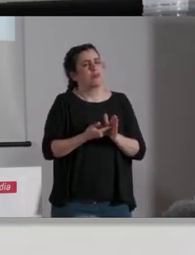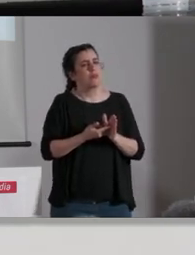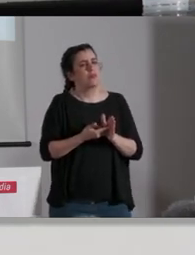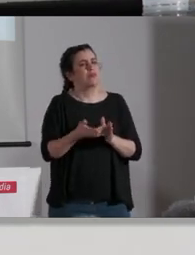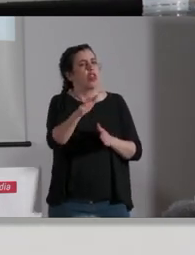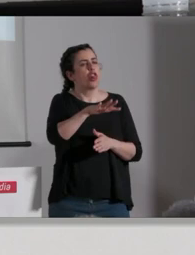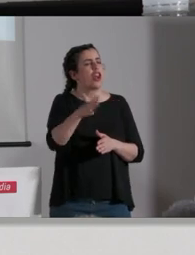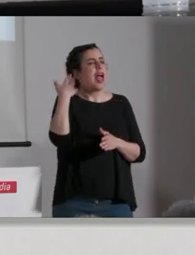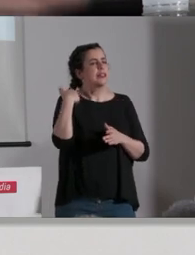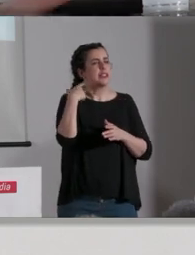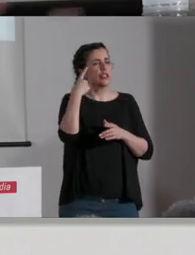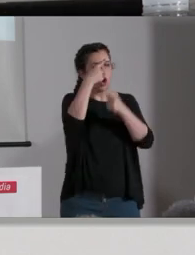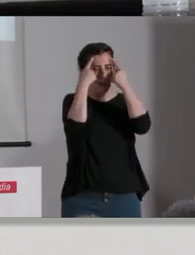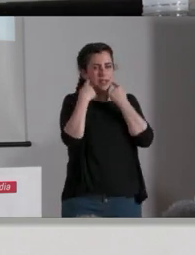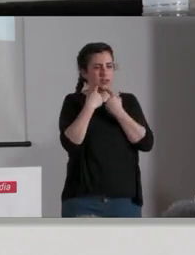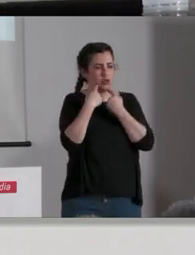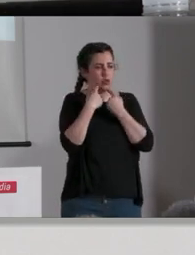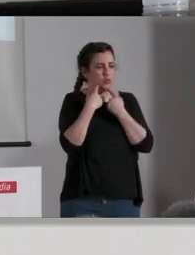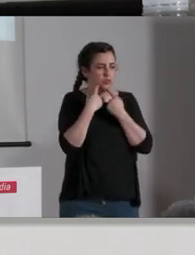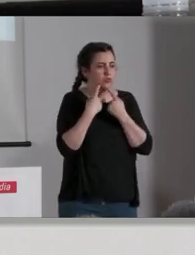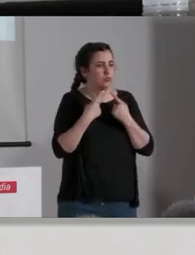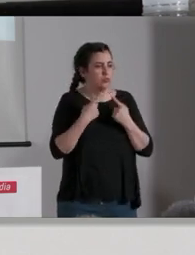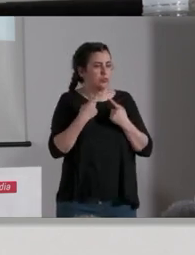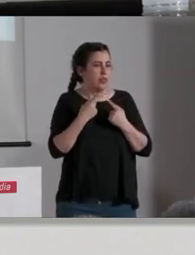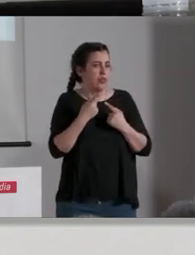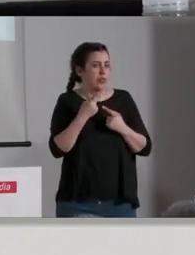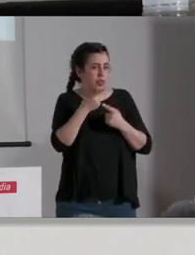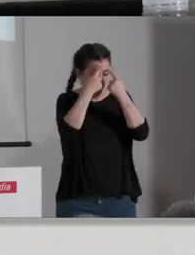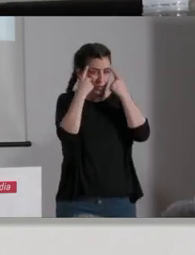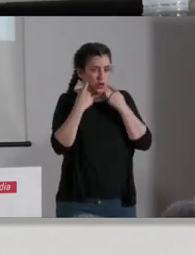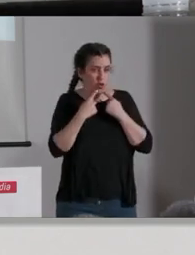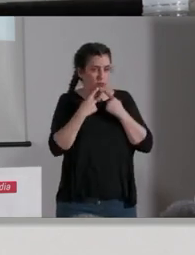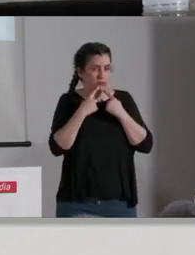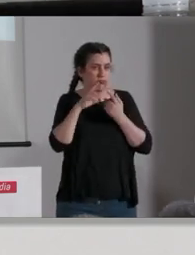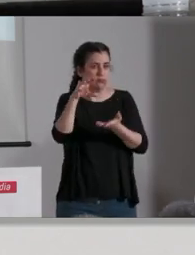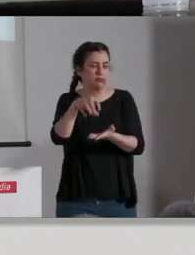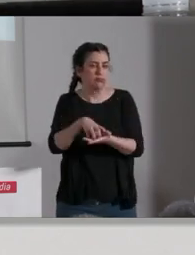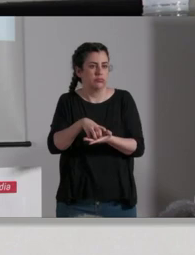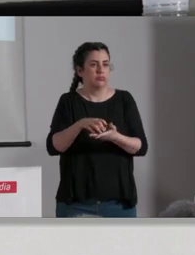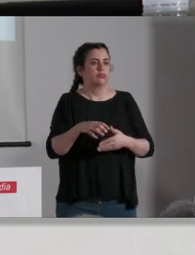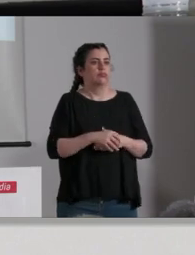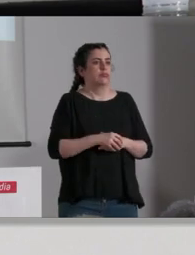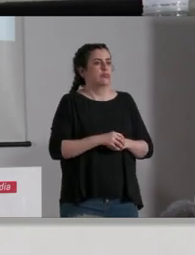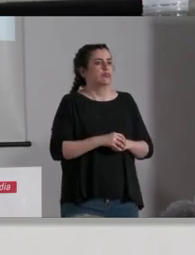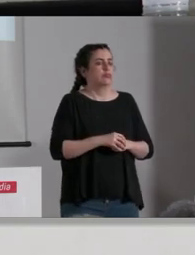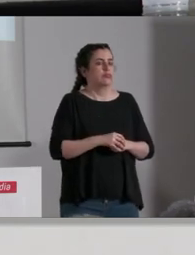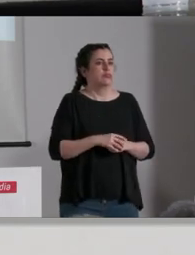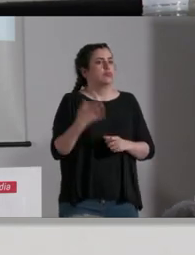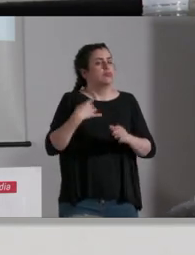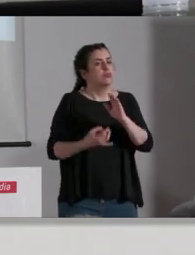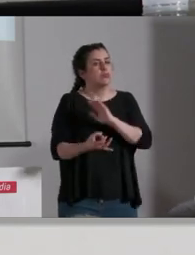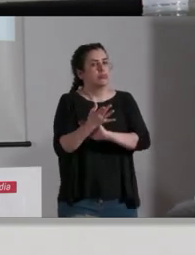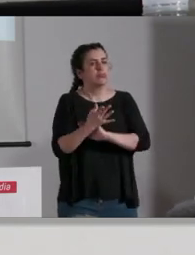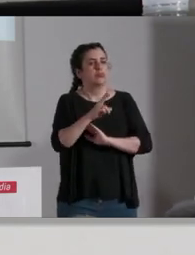convento, es un antiguo convento de monjas, y surgió en 2015 cuando